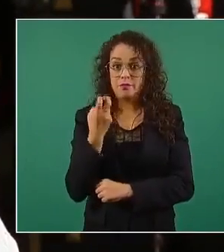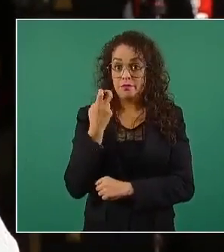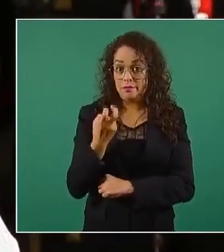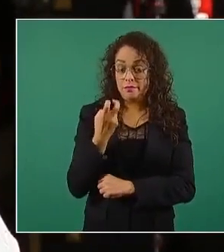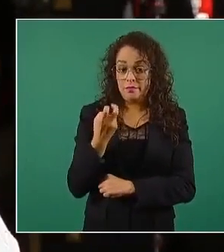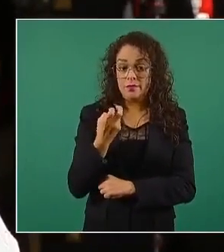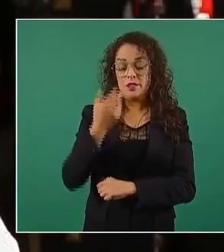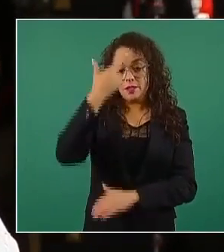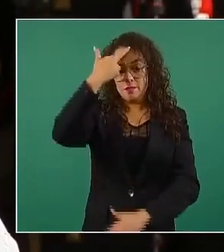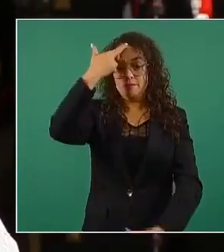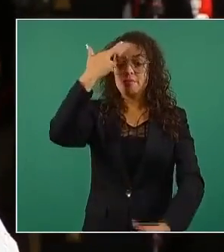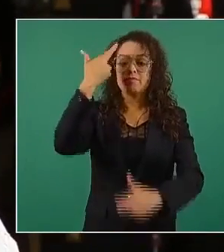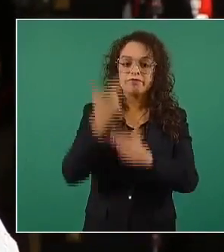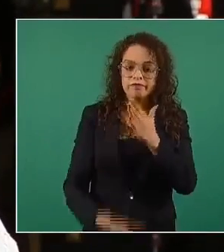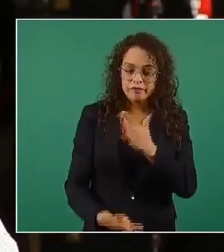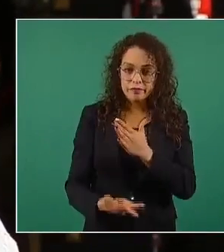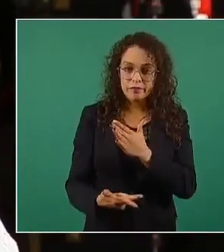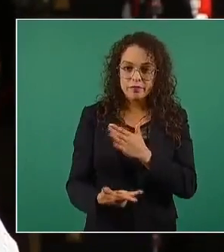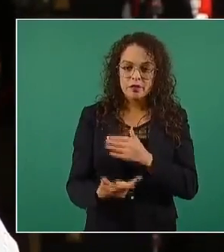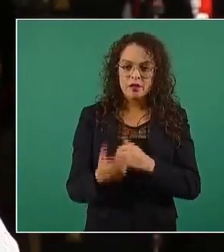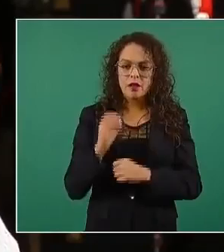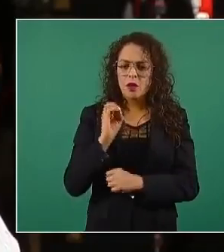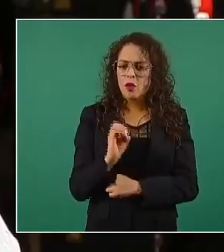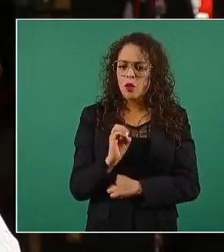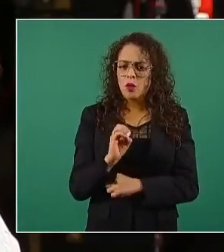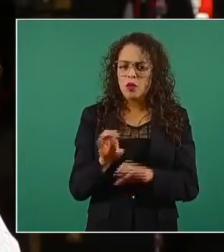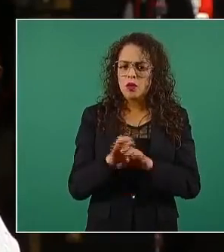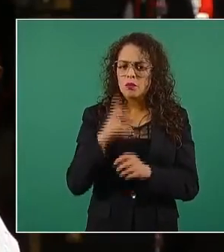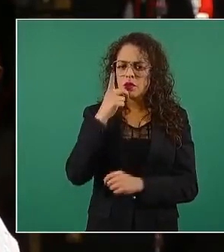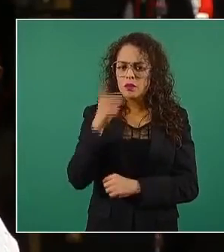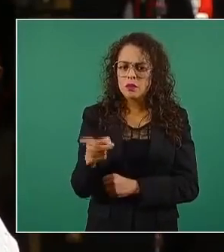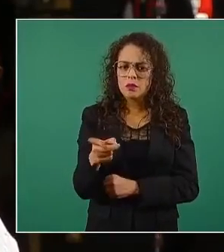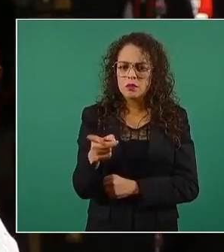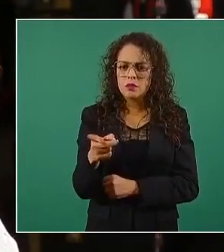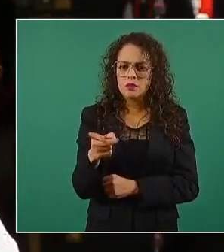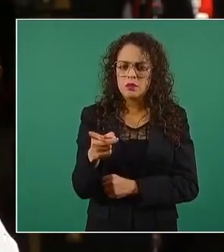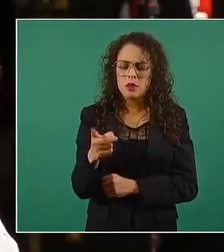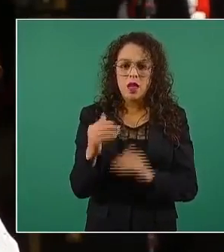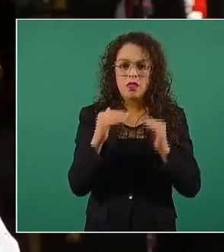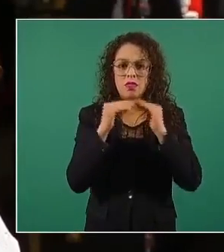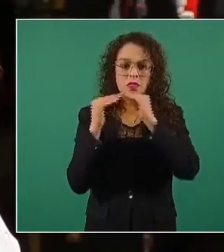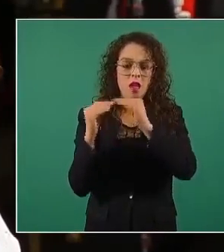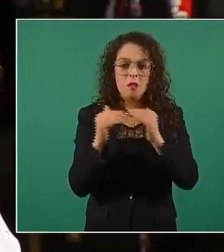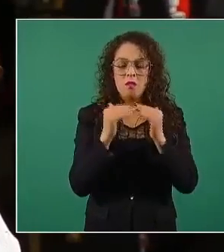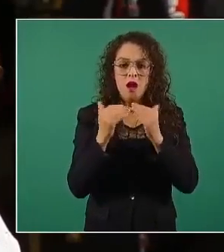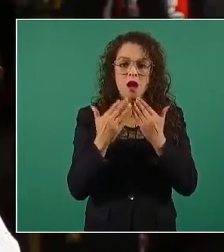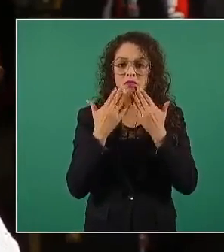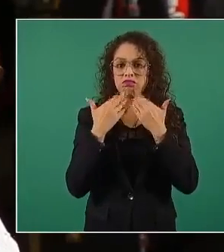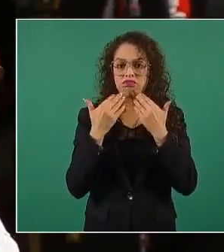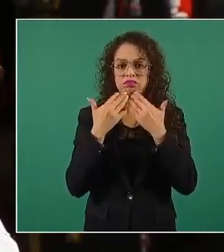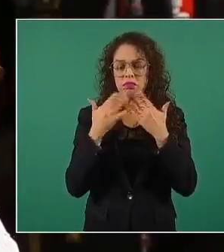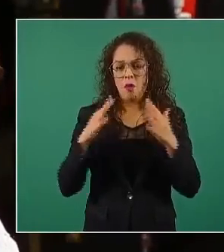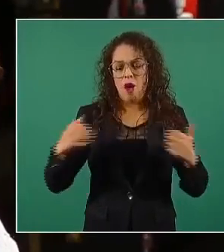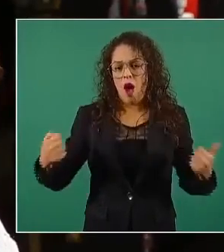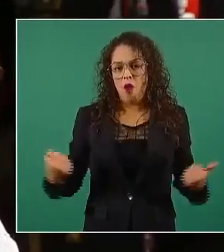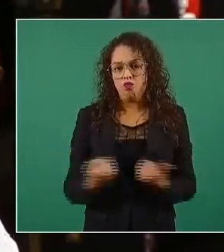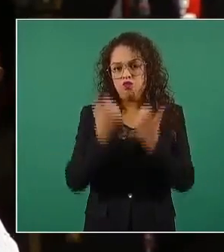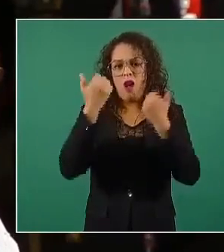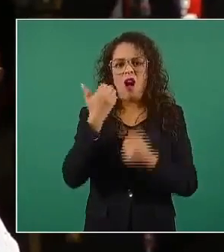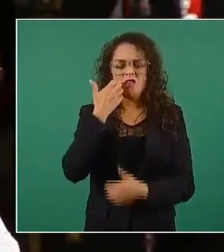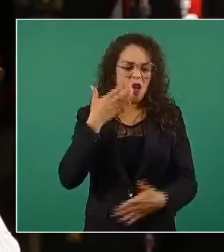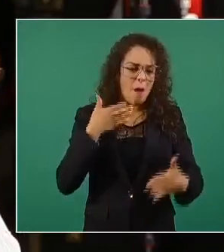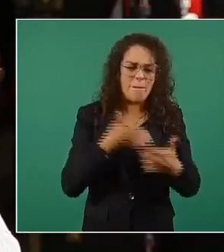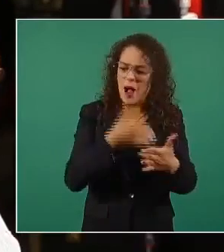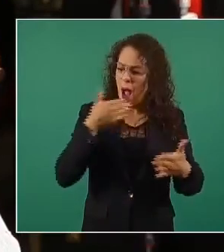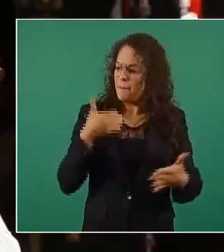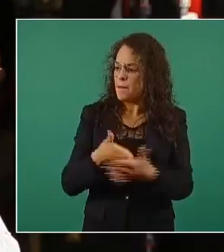de violación, o más bien de choque con la democracia, de tratar de obstaculizar la